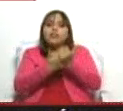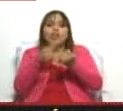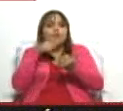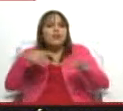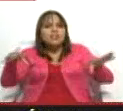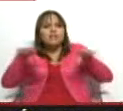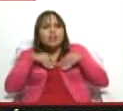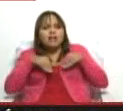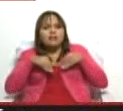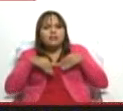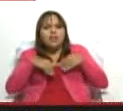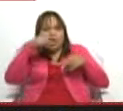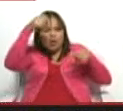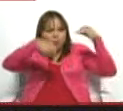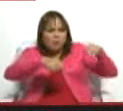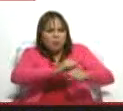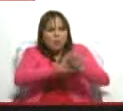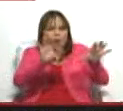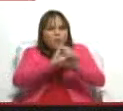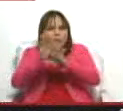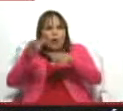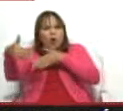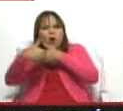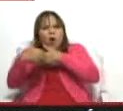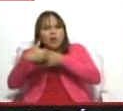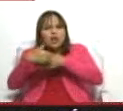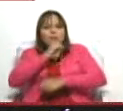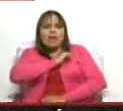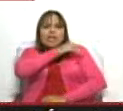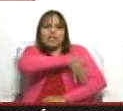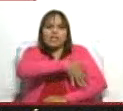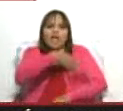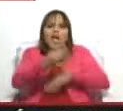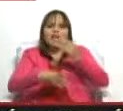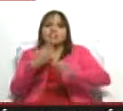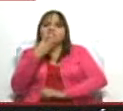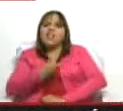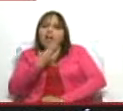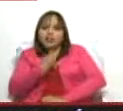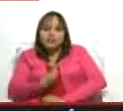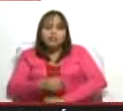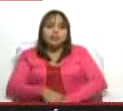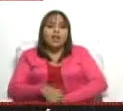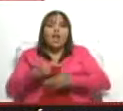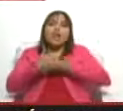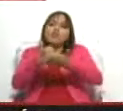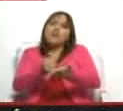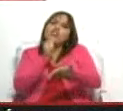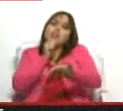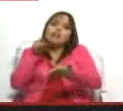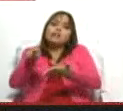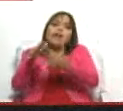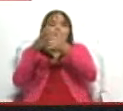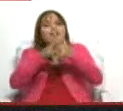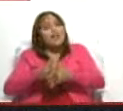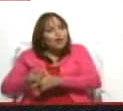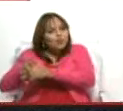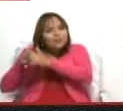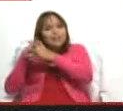genocidio contra el pueblo palestino que comete el gobierno sionista de Israel, ayudado por